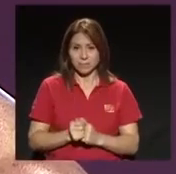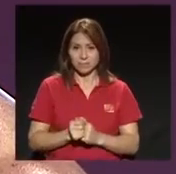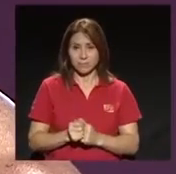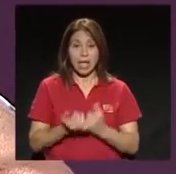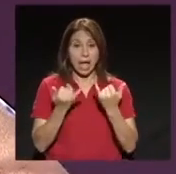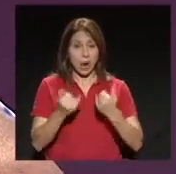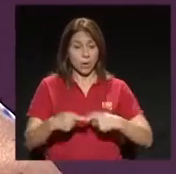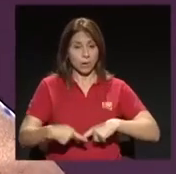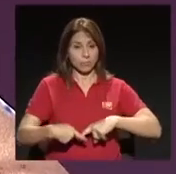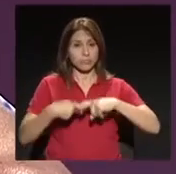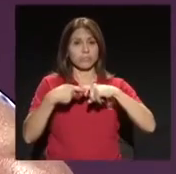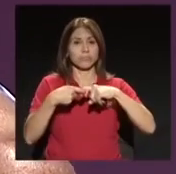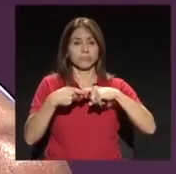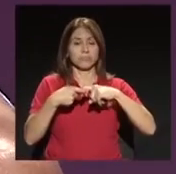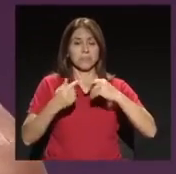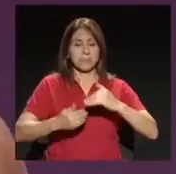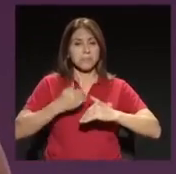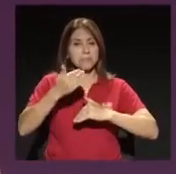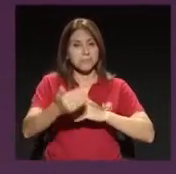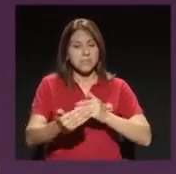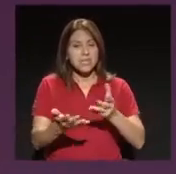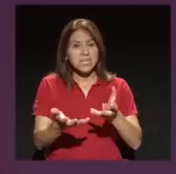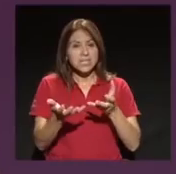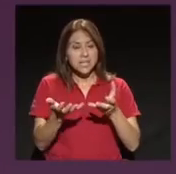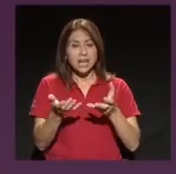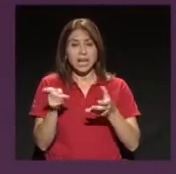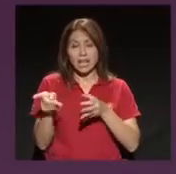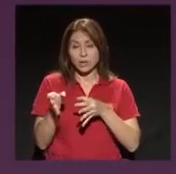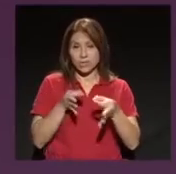segundo segmento de nuestro programa quisiera que nos